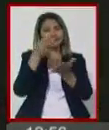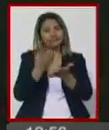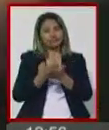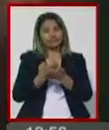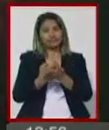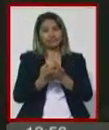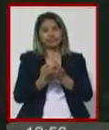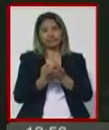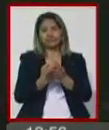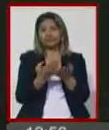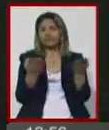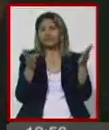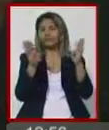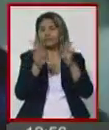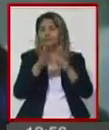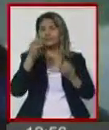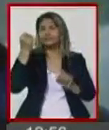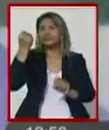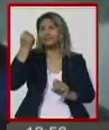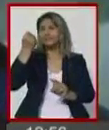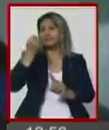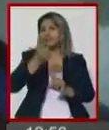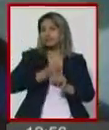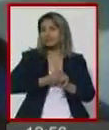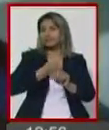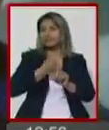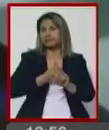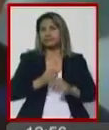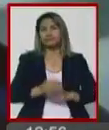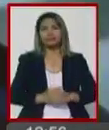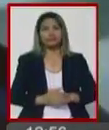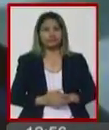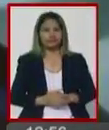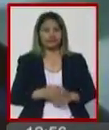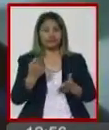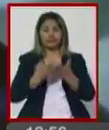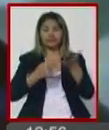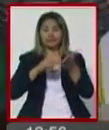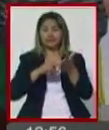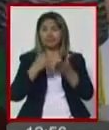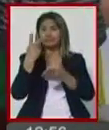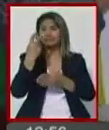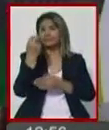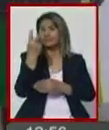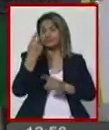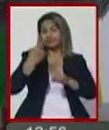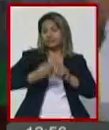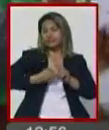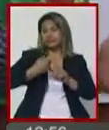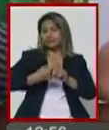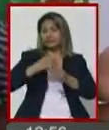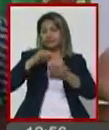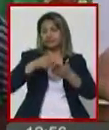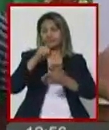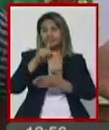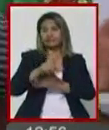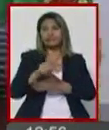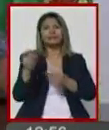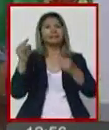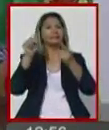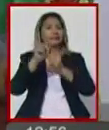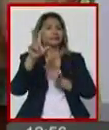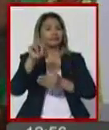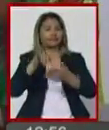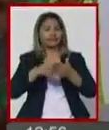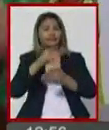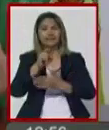económico cerrado al primer semestre del año siguiente. ¿Qué quiere decir? Que de los 12 meses, de julio al 30